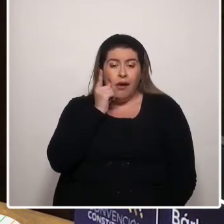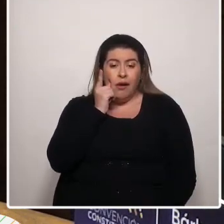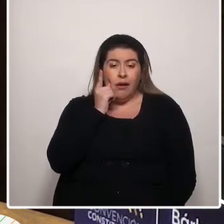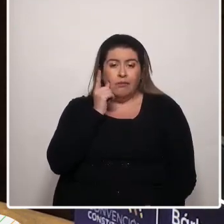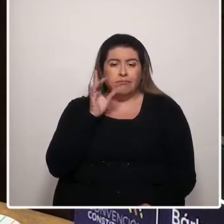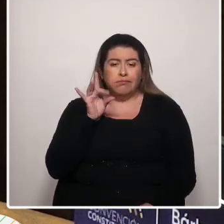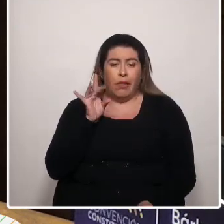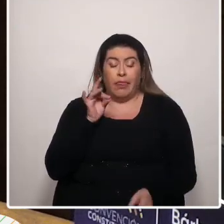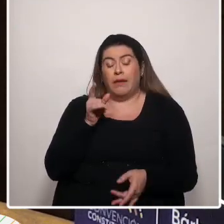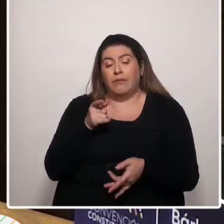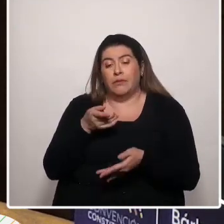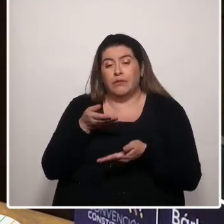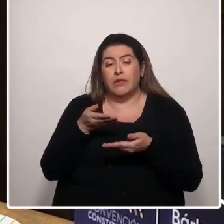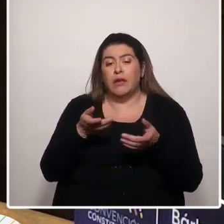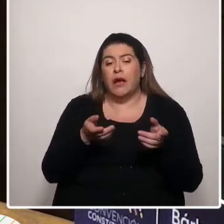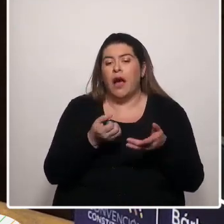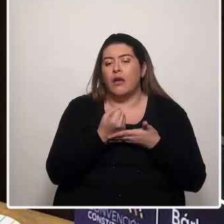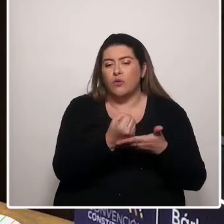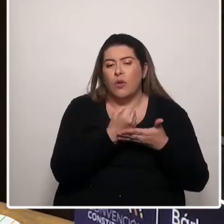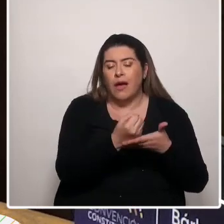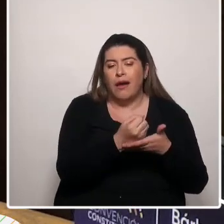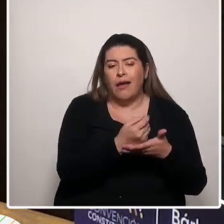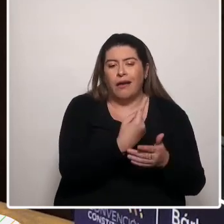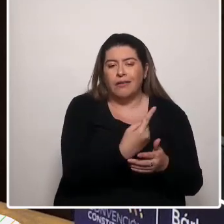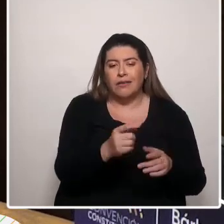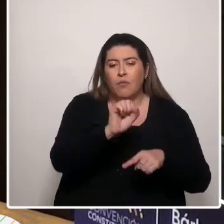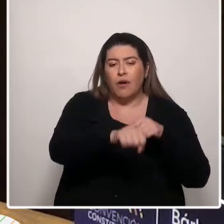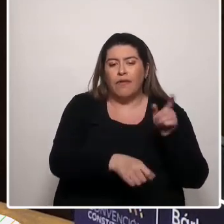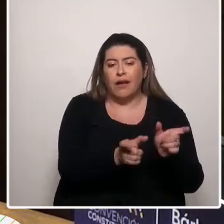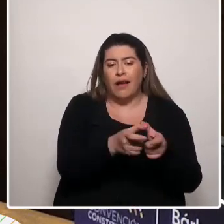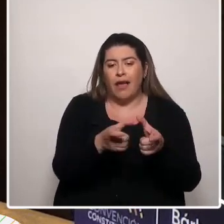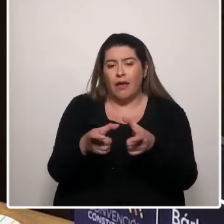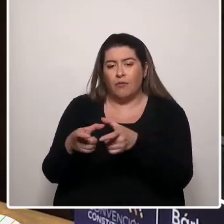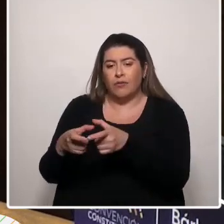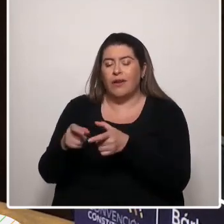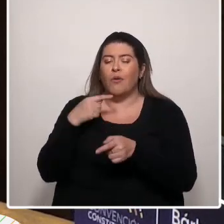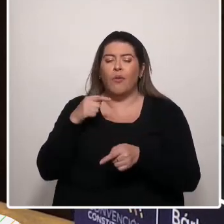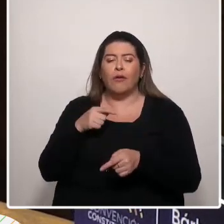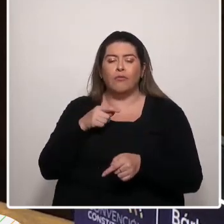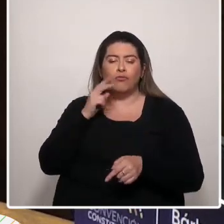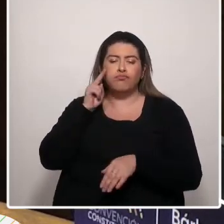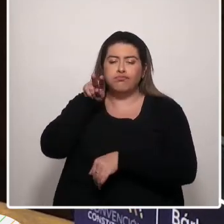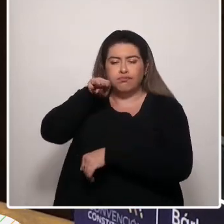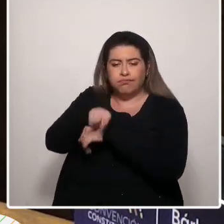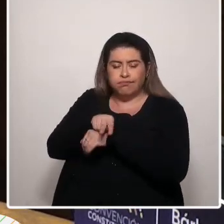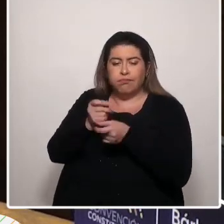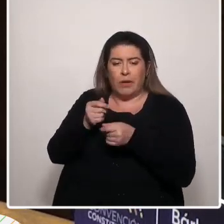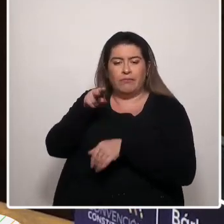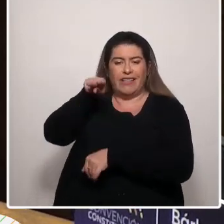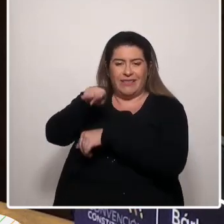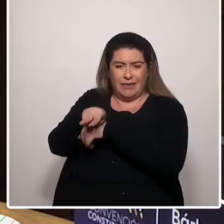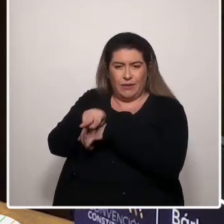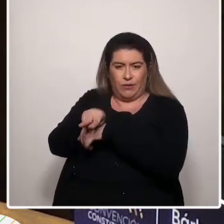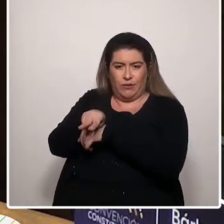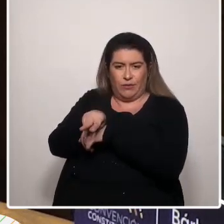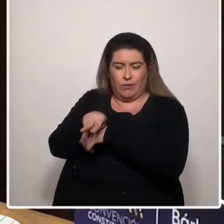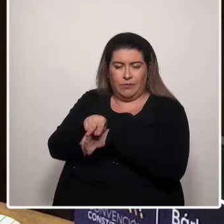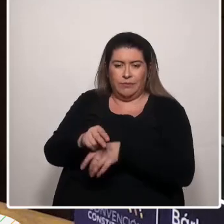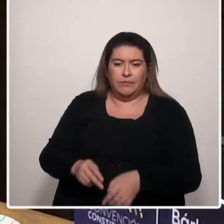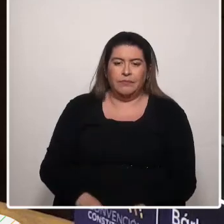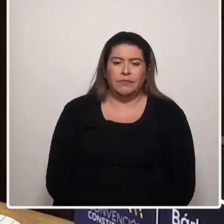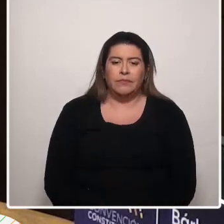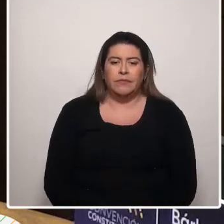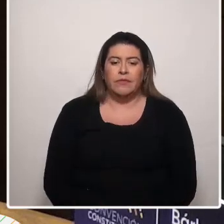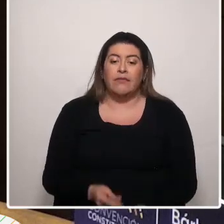y se aprueben en cada comisión y certificar tales actos como ministro de fe. Así también deberá registrar los debates y